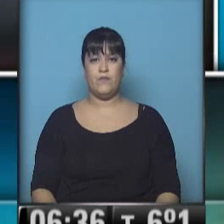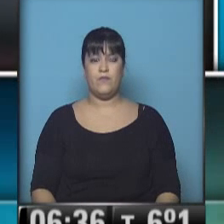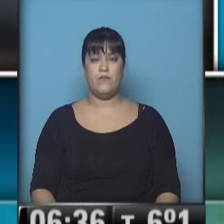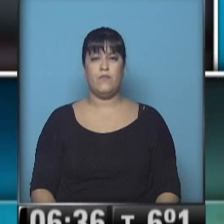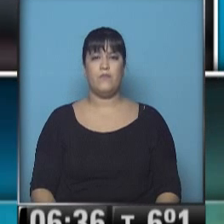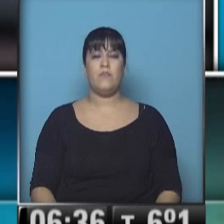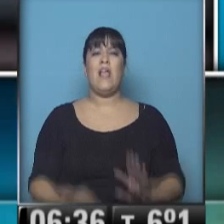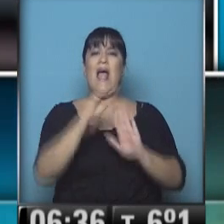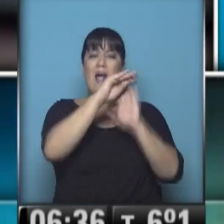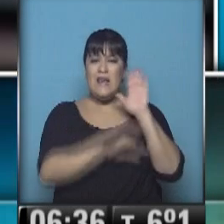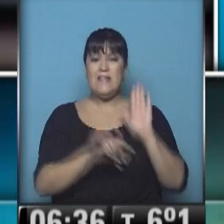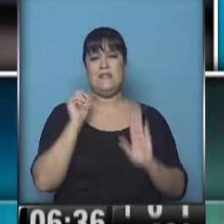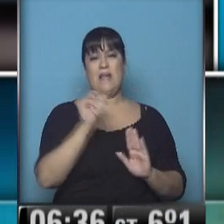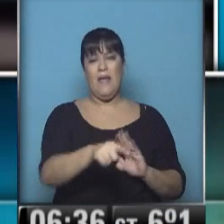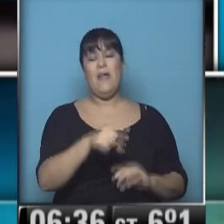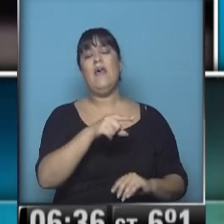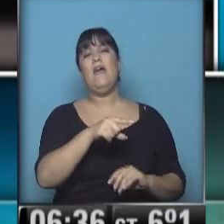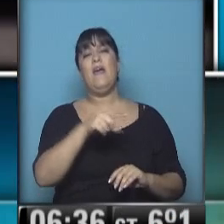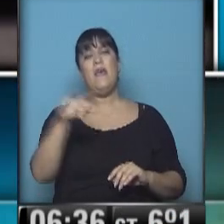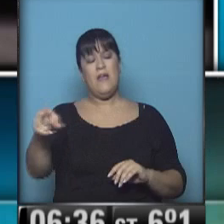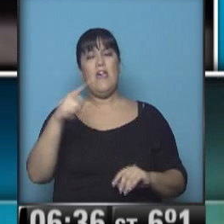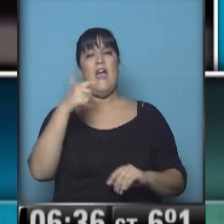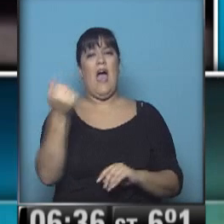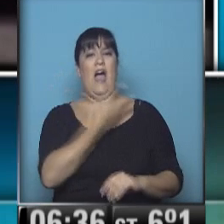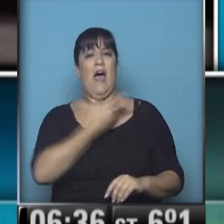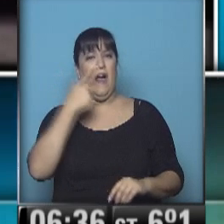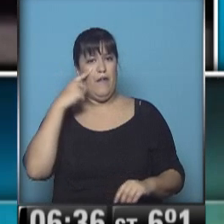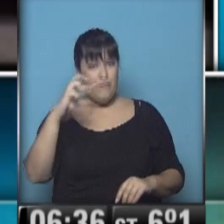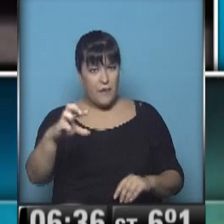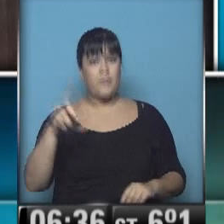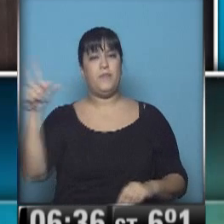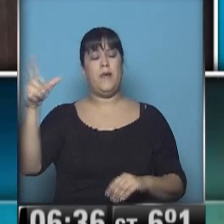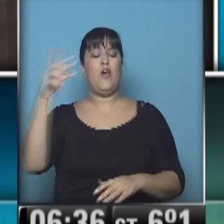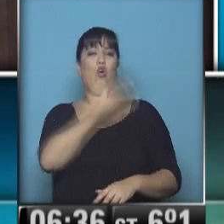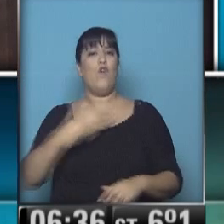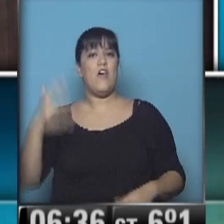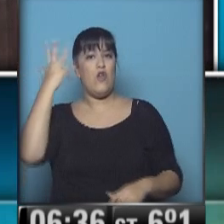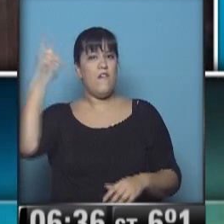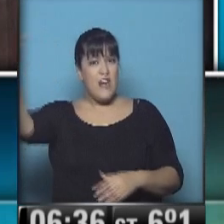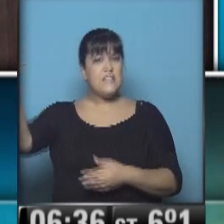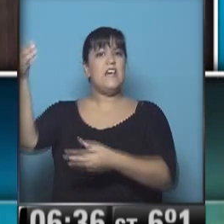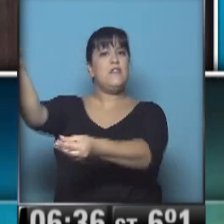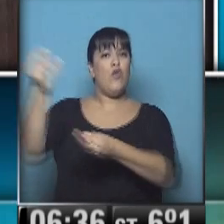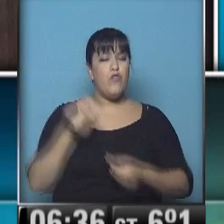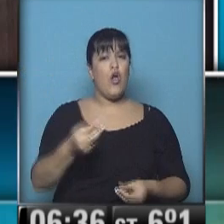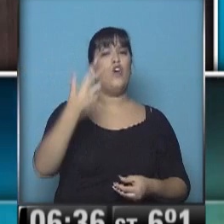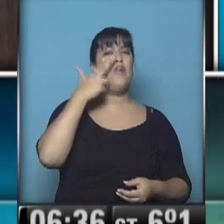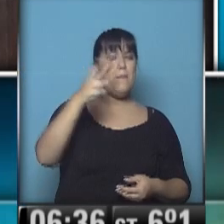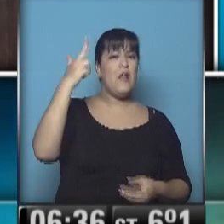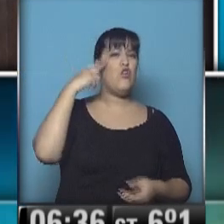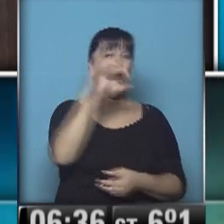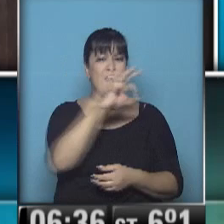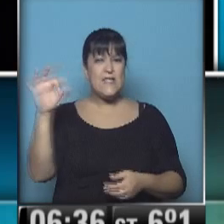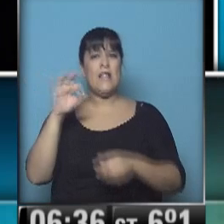La lista de los evasores. El titular de la AFIP recibió de manos del gobierno francés información sobre 3.900 cuentas de